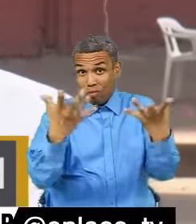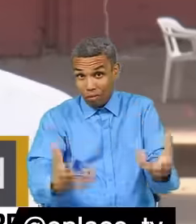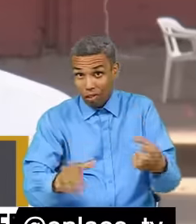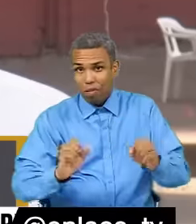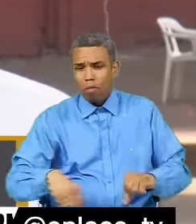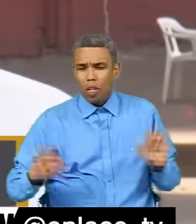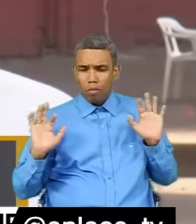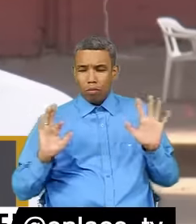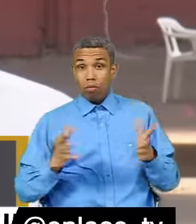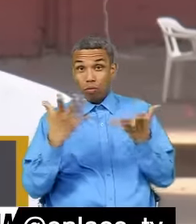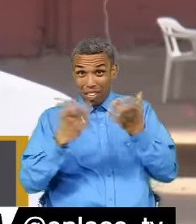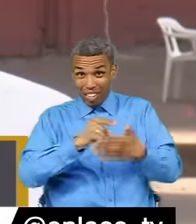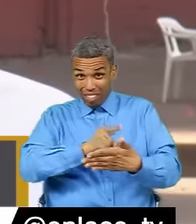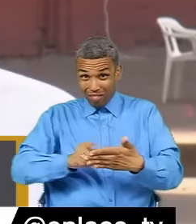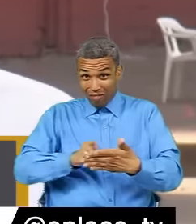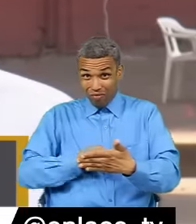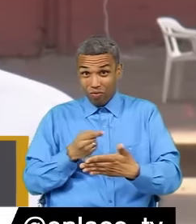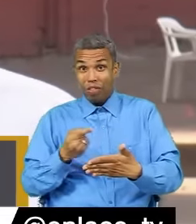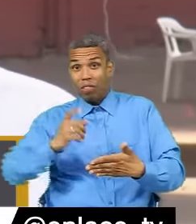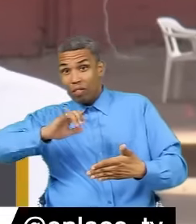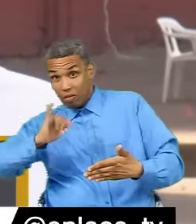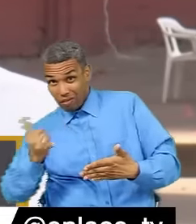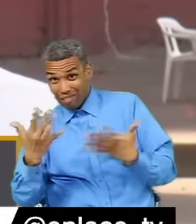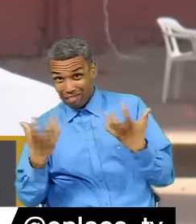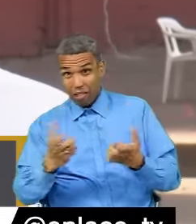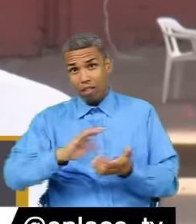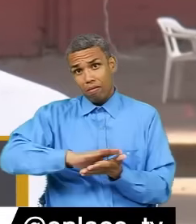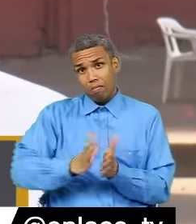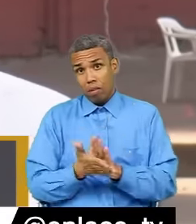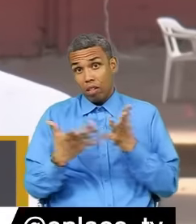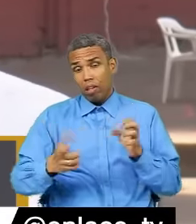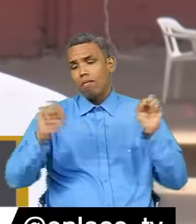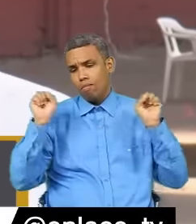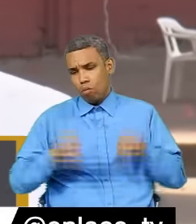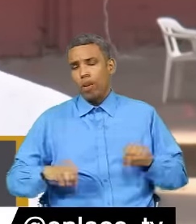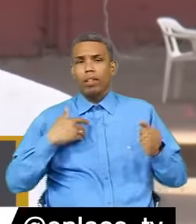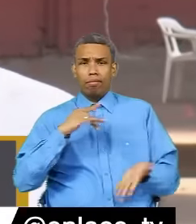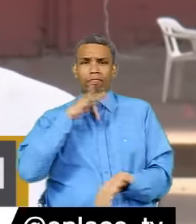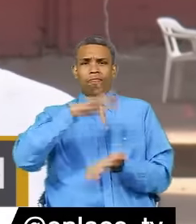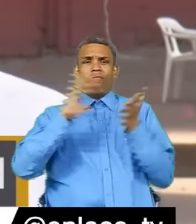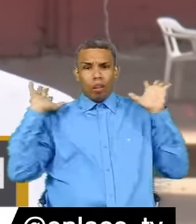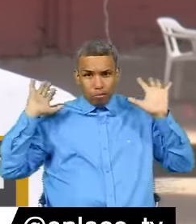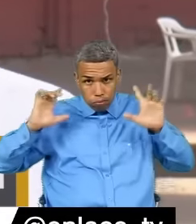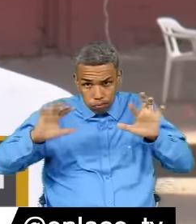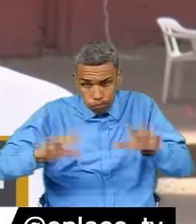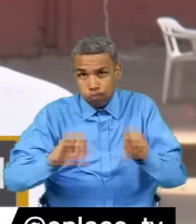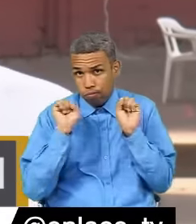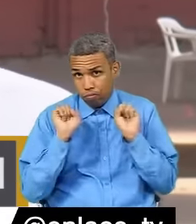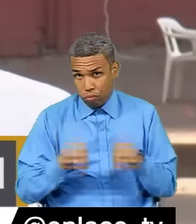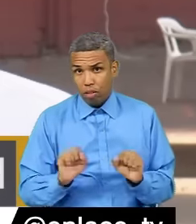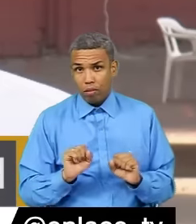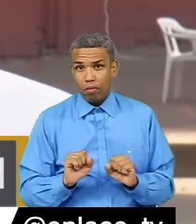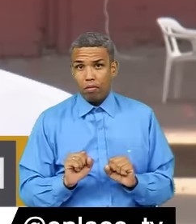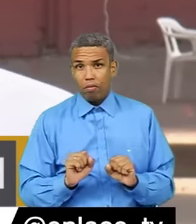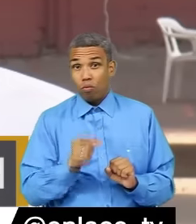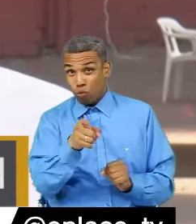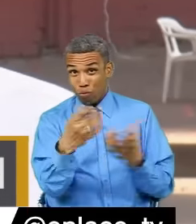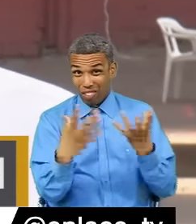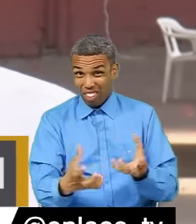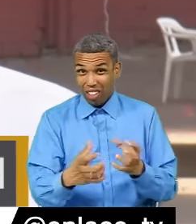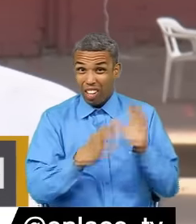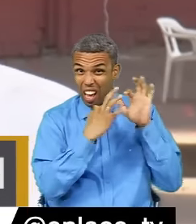este proceso y que queremos realmente que esa negociación entre gobierno y guerrilla de la FARC llegue a feliz término para